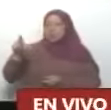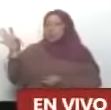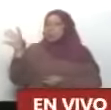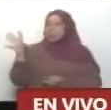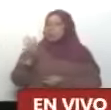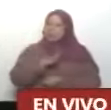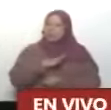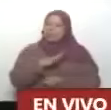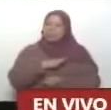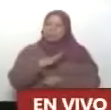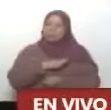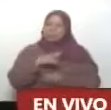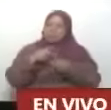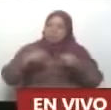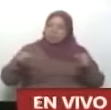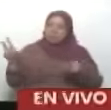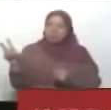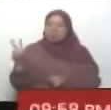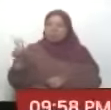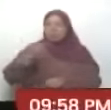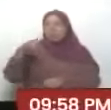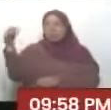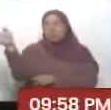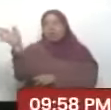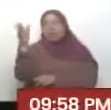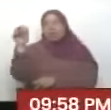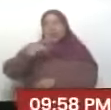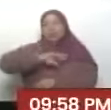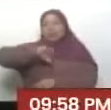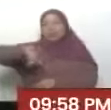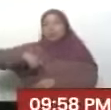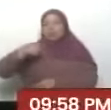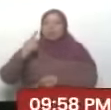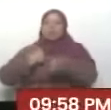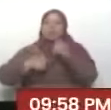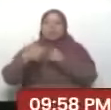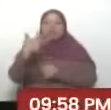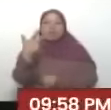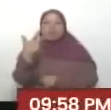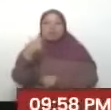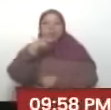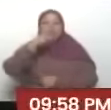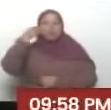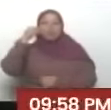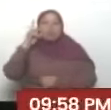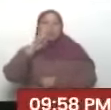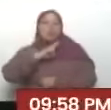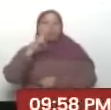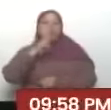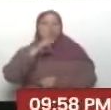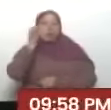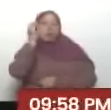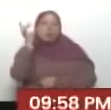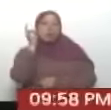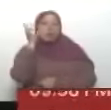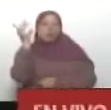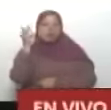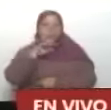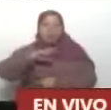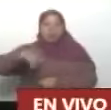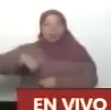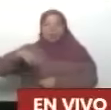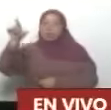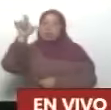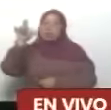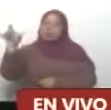nuestro, así como nuestra bandera, el tricolor es Venezuela. El Esequibo es nuestro,